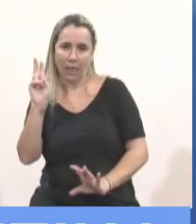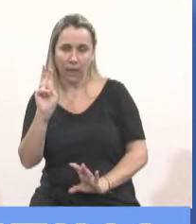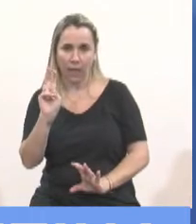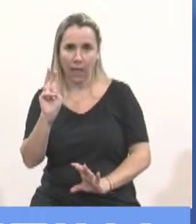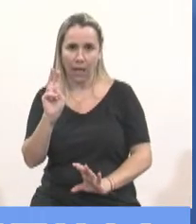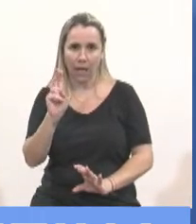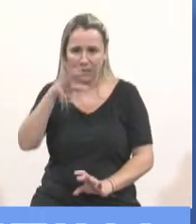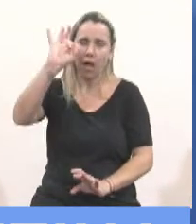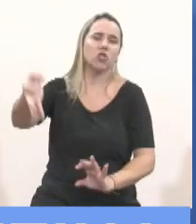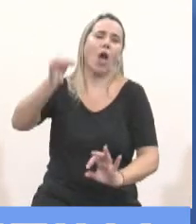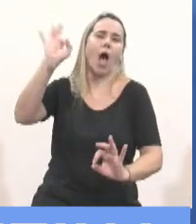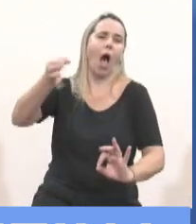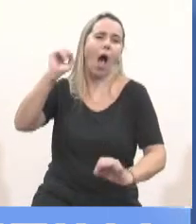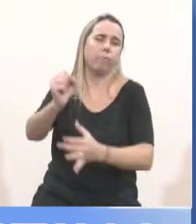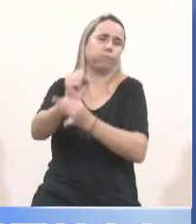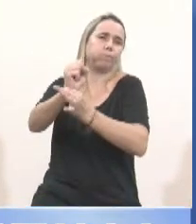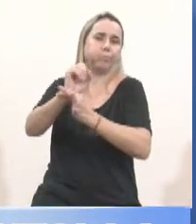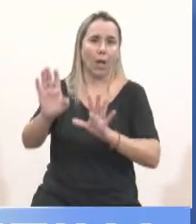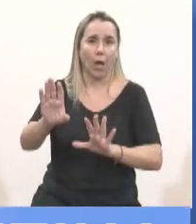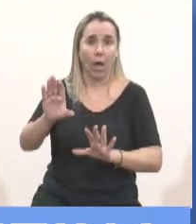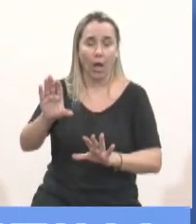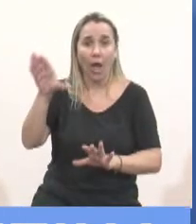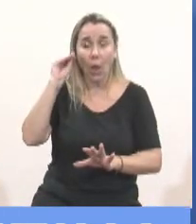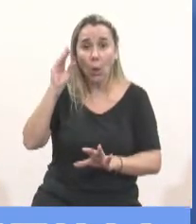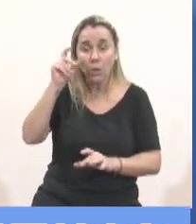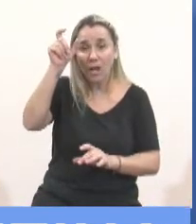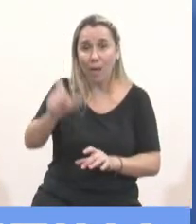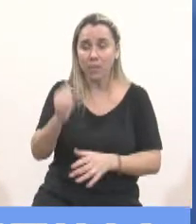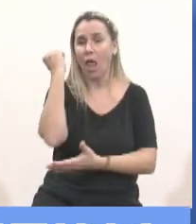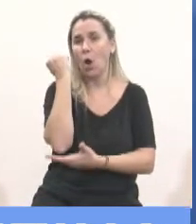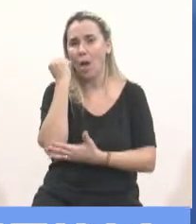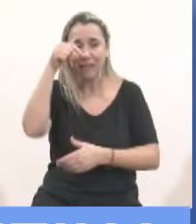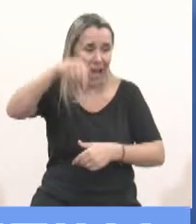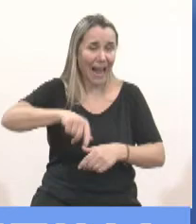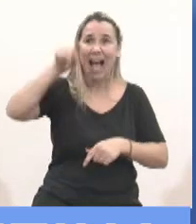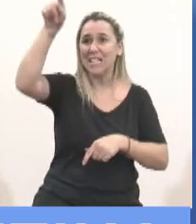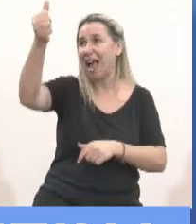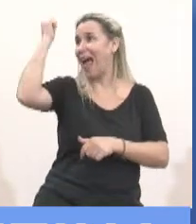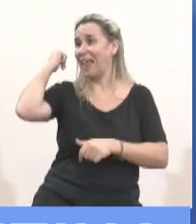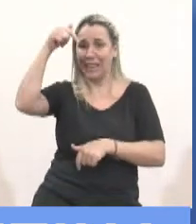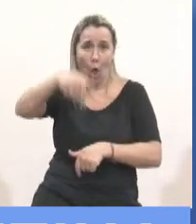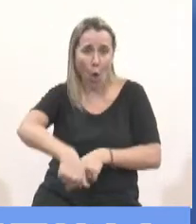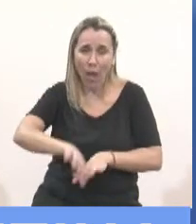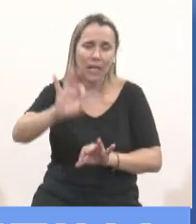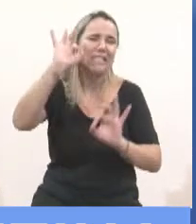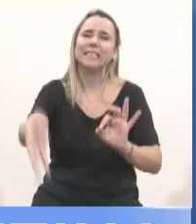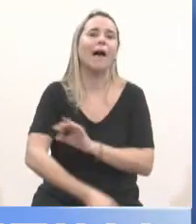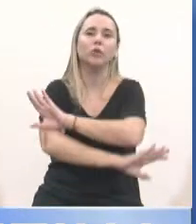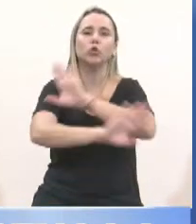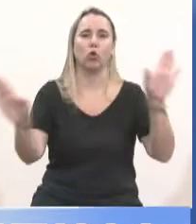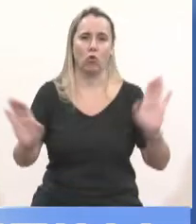egocéntricos, saben todo. ¿Vos le escuchás a algunos economistas de acá, de allá, de antes, de ahora? Saben